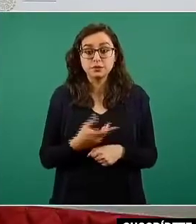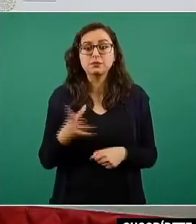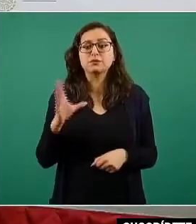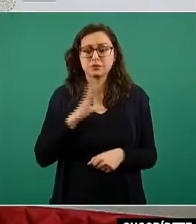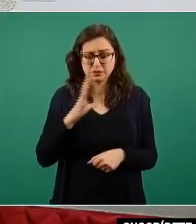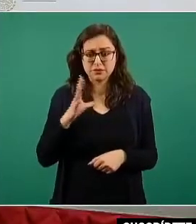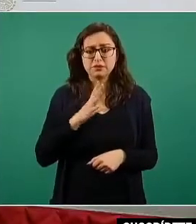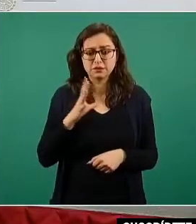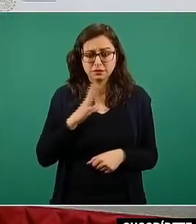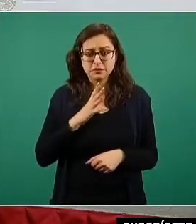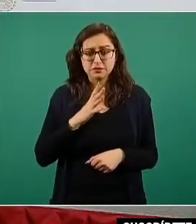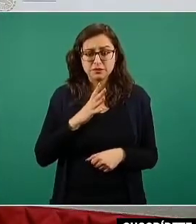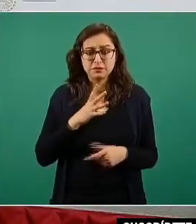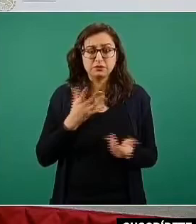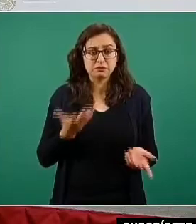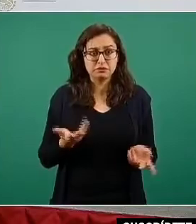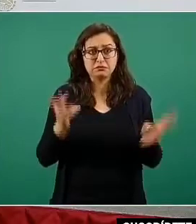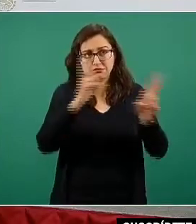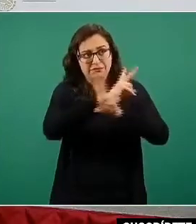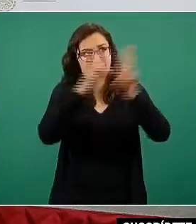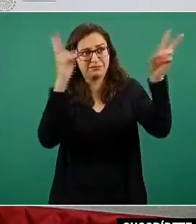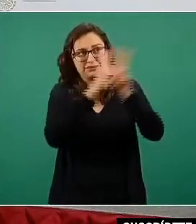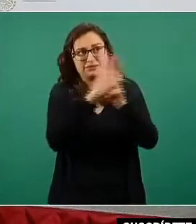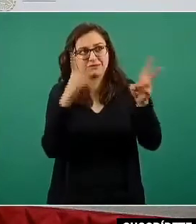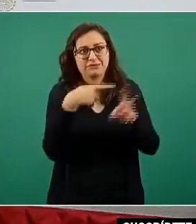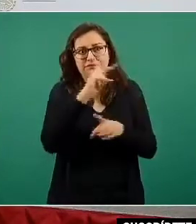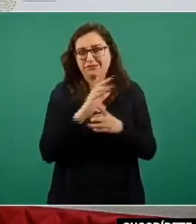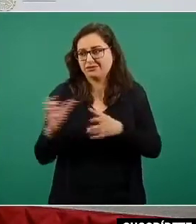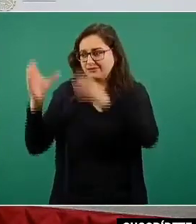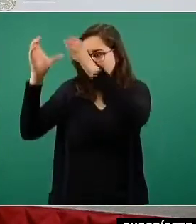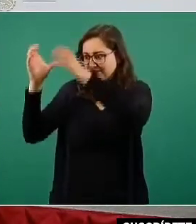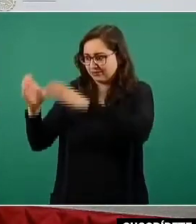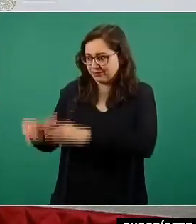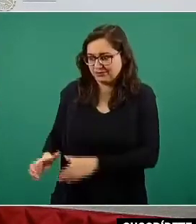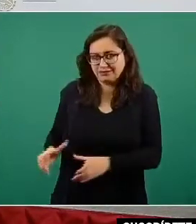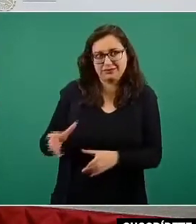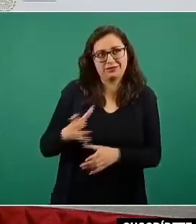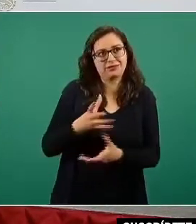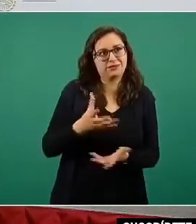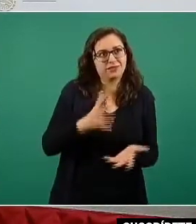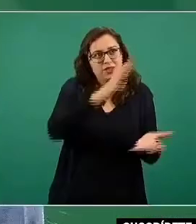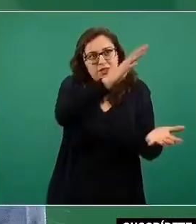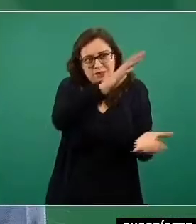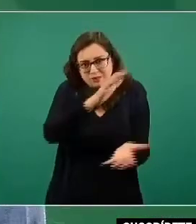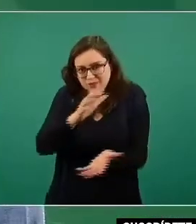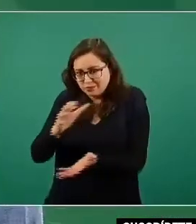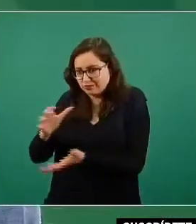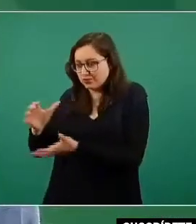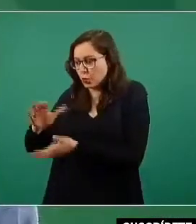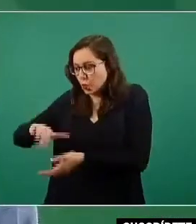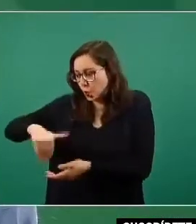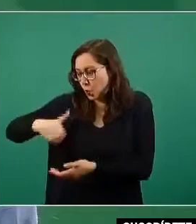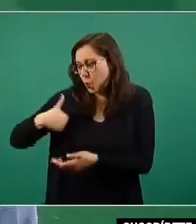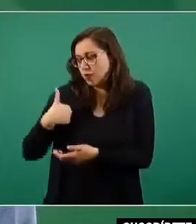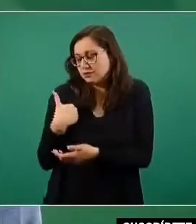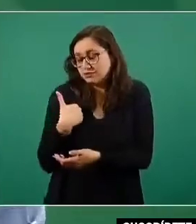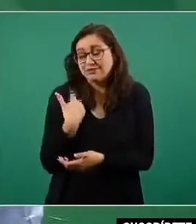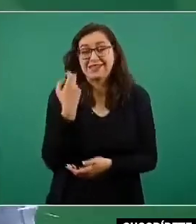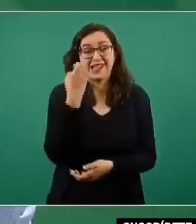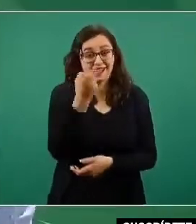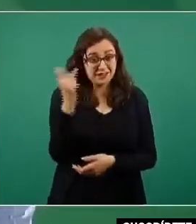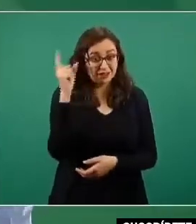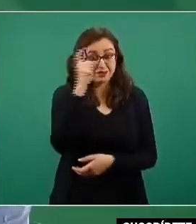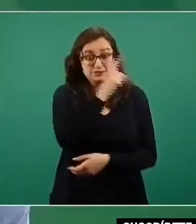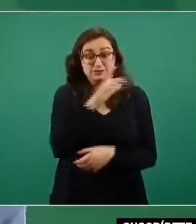oxígeno, sino es dónde envasarlo. Los tanques de oxígeno tienen una serie de estándares de seguridad